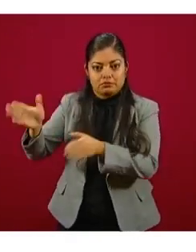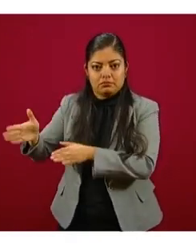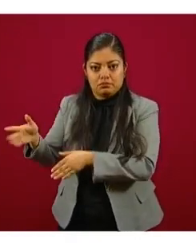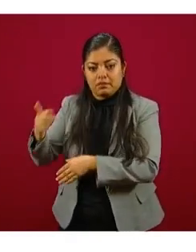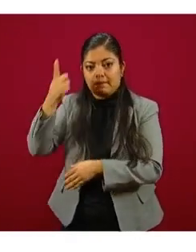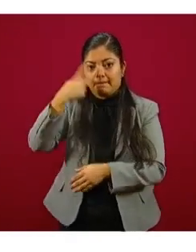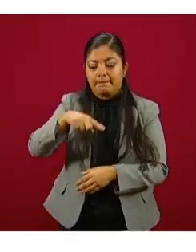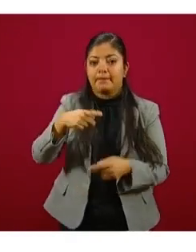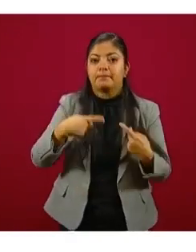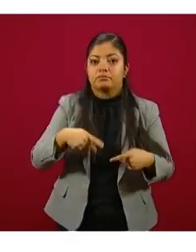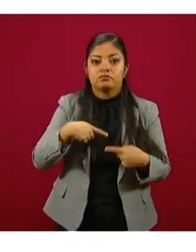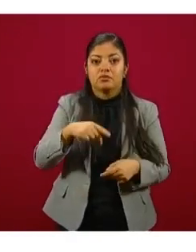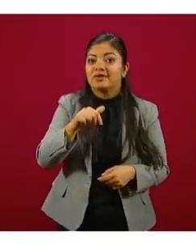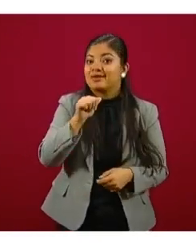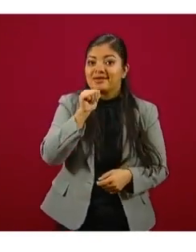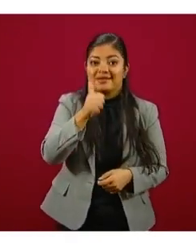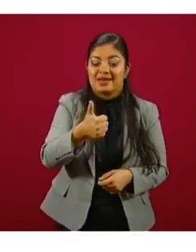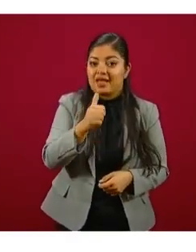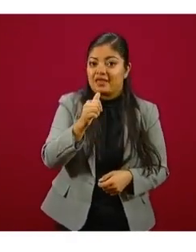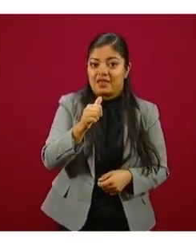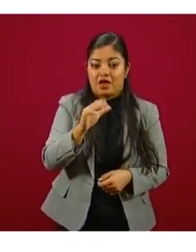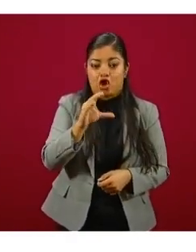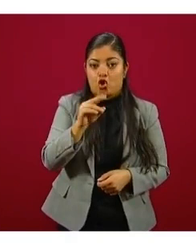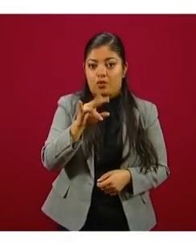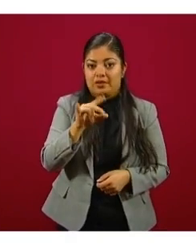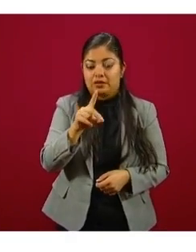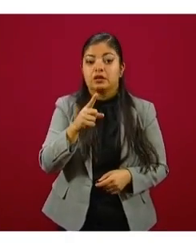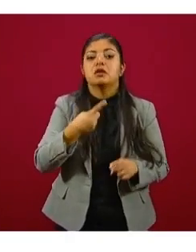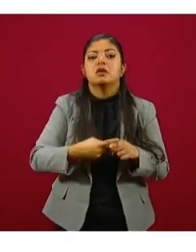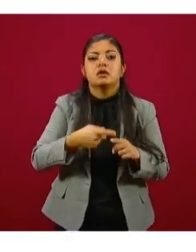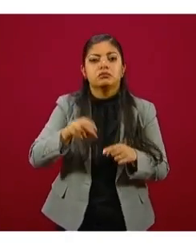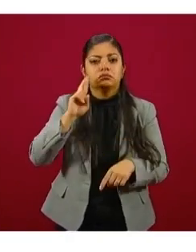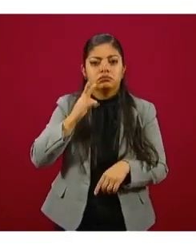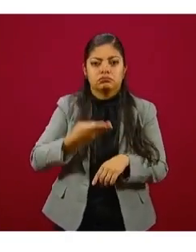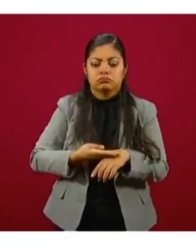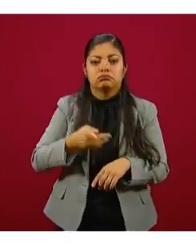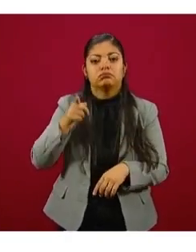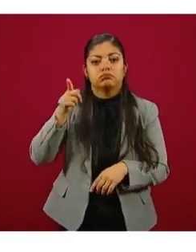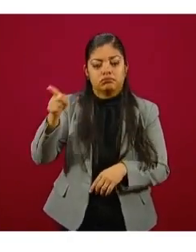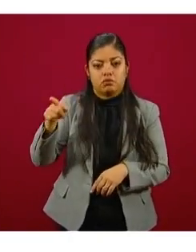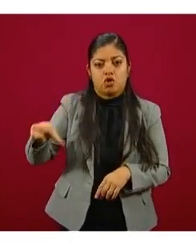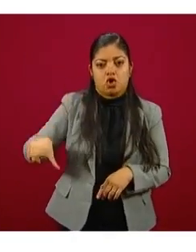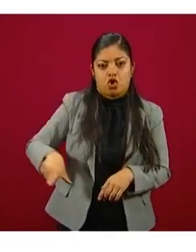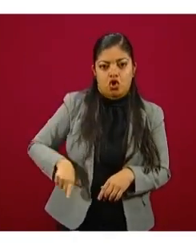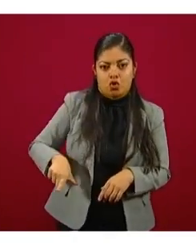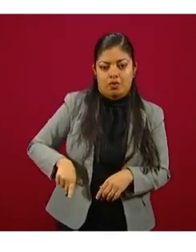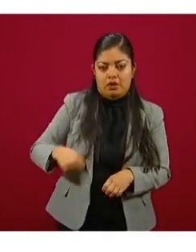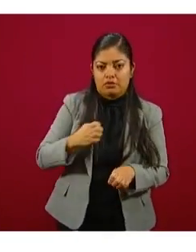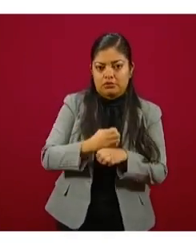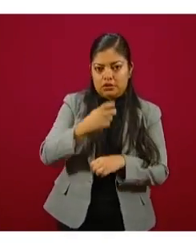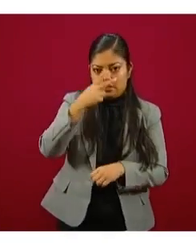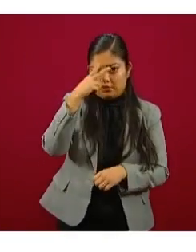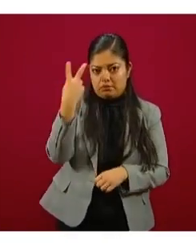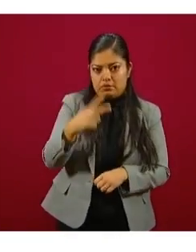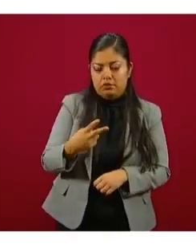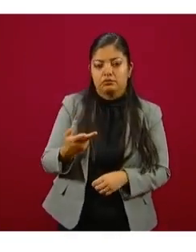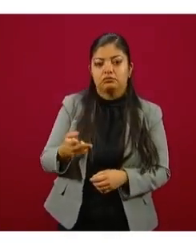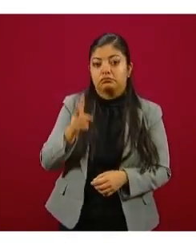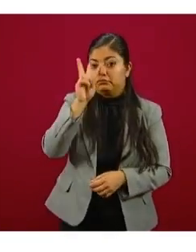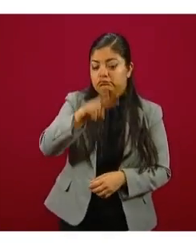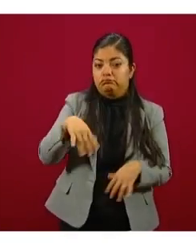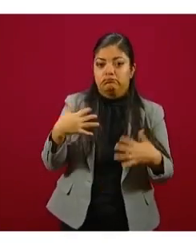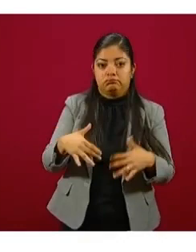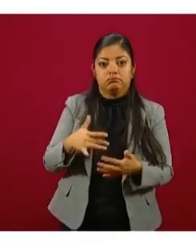no COVID y la autoridad sanitaria responsable es el gobierno del estado de México. Señor gobernador, le agradezco